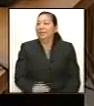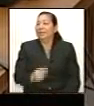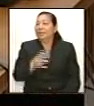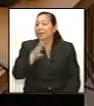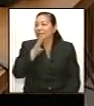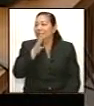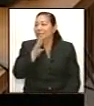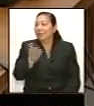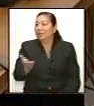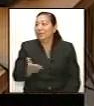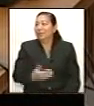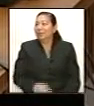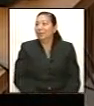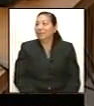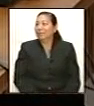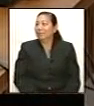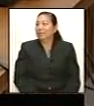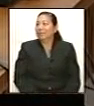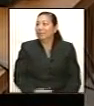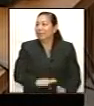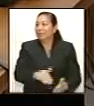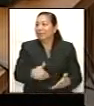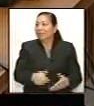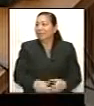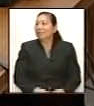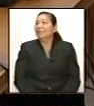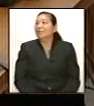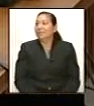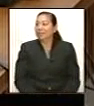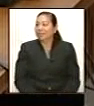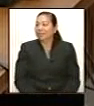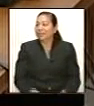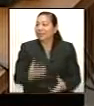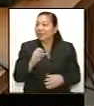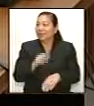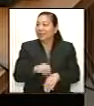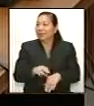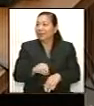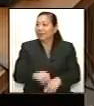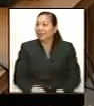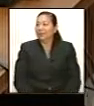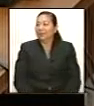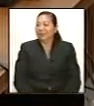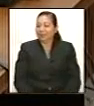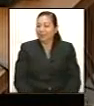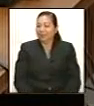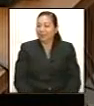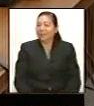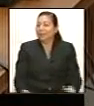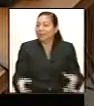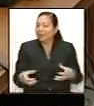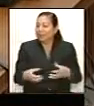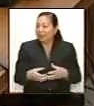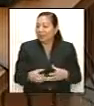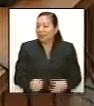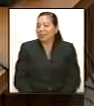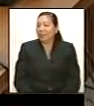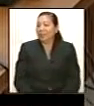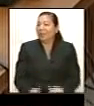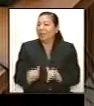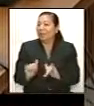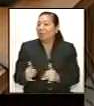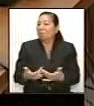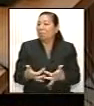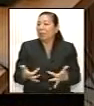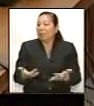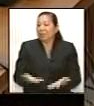sabemos ni siquiera nosotras a dónde ir, y a veces les aconsejamos, y es un poco angustiante porque dejamos a la